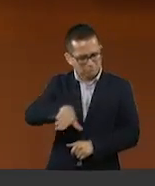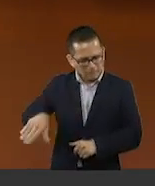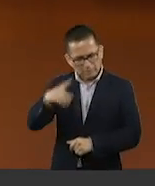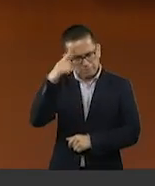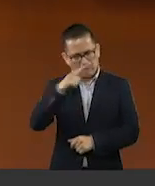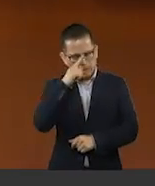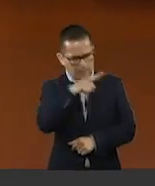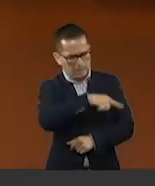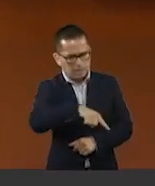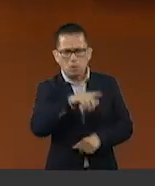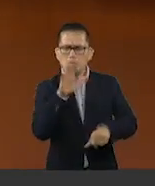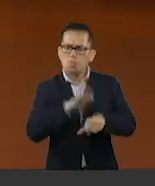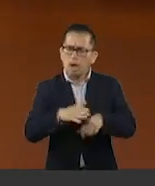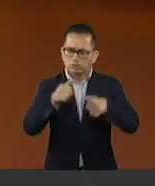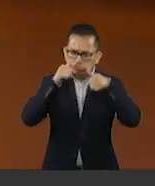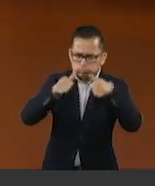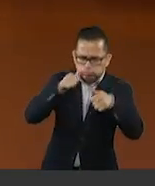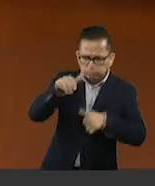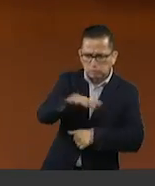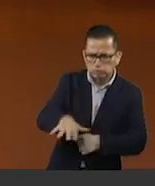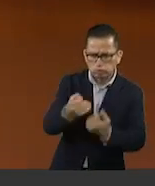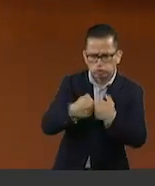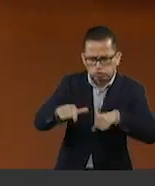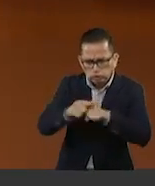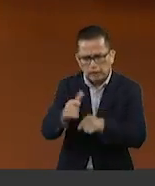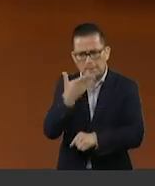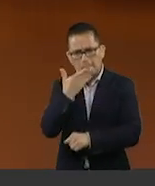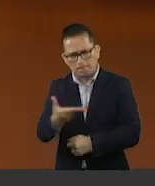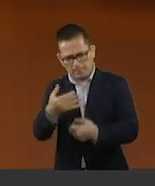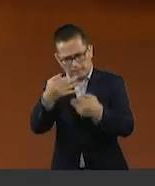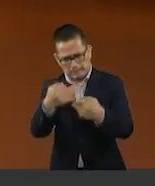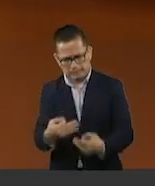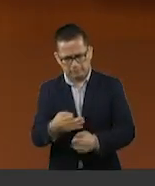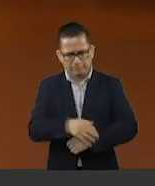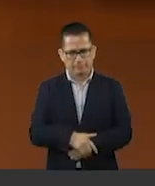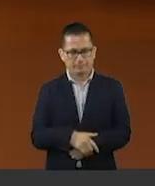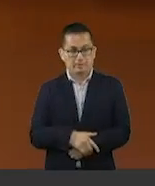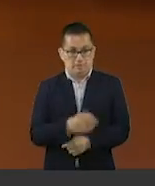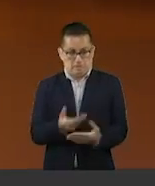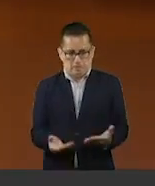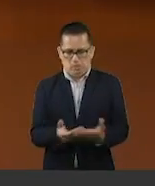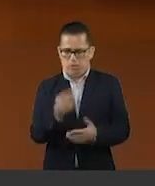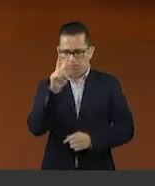perspectiva social y de bienestar. Es un momento para celebrar